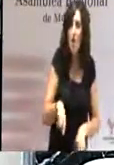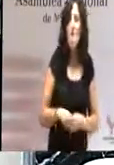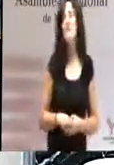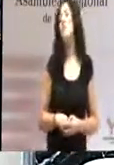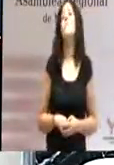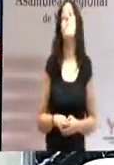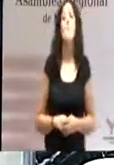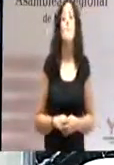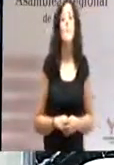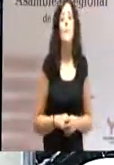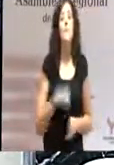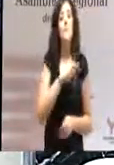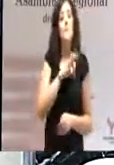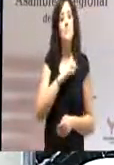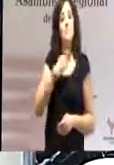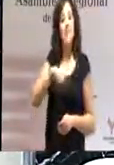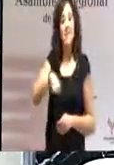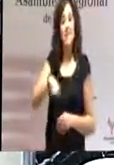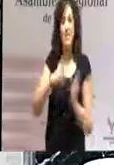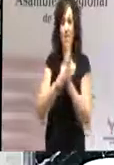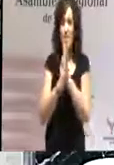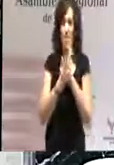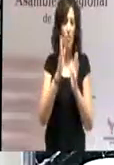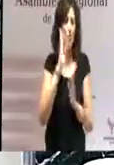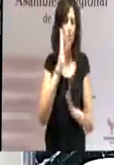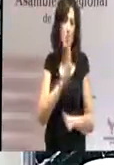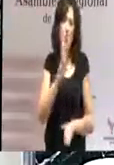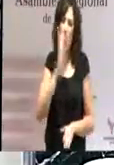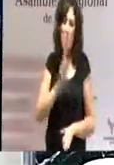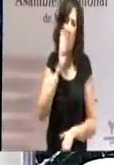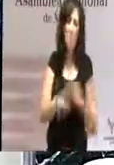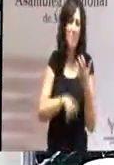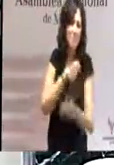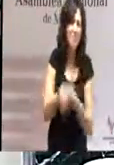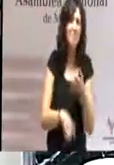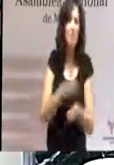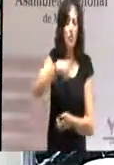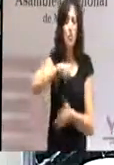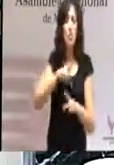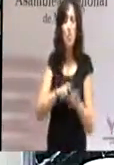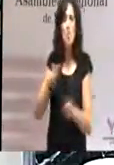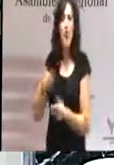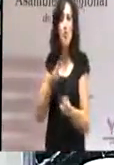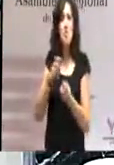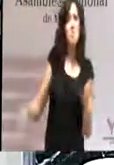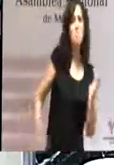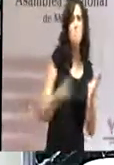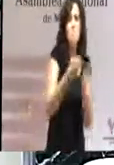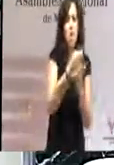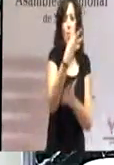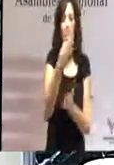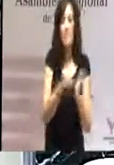Señor presidente, la corrupción nos cuesta a los murcianos 4.000 millones de euros, nada menos que el presupuesto de sanidad, educación y